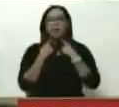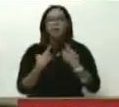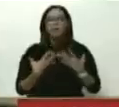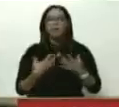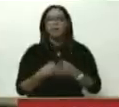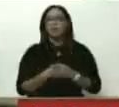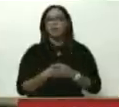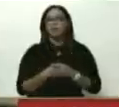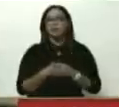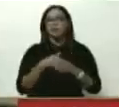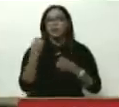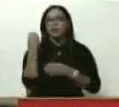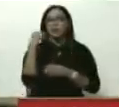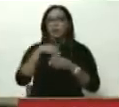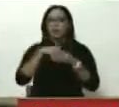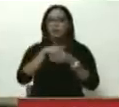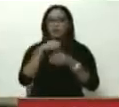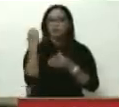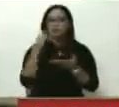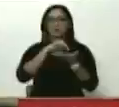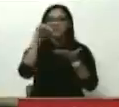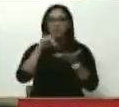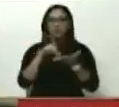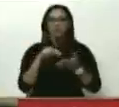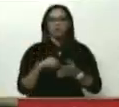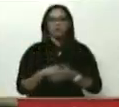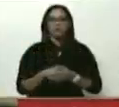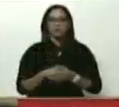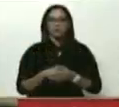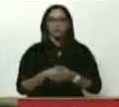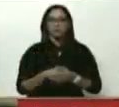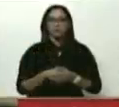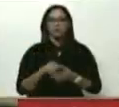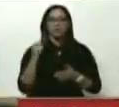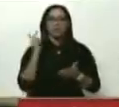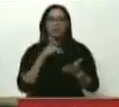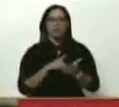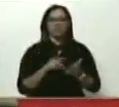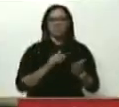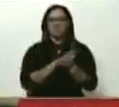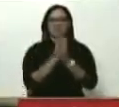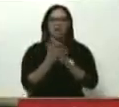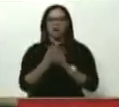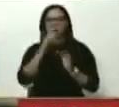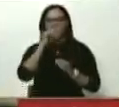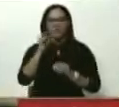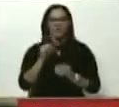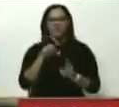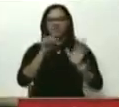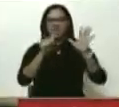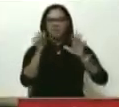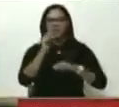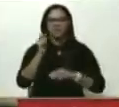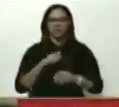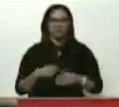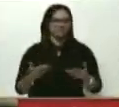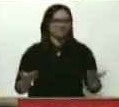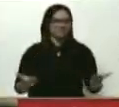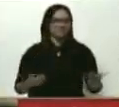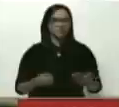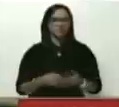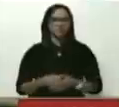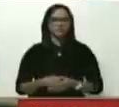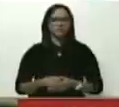Nacional. De ellos llegaron pues ahí y dijeron, se acaba, te vas Nicolás en 6 meses.